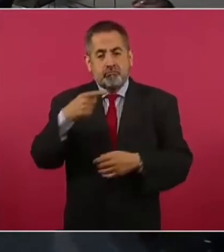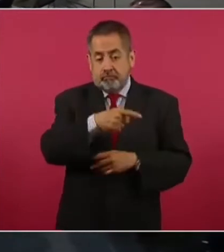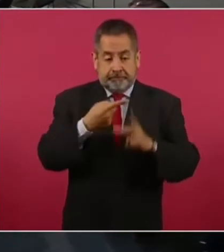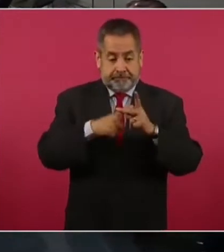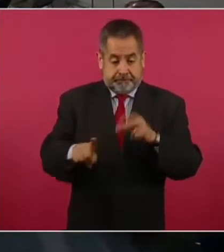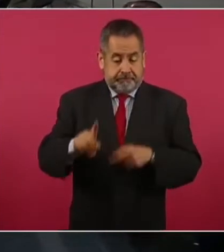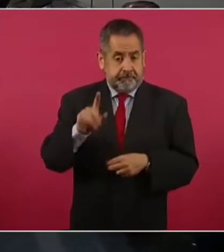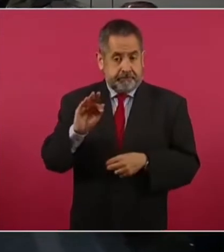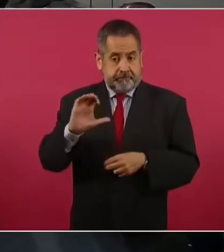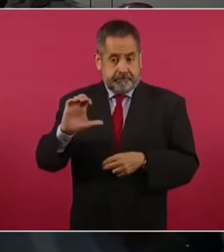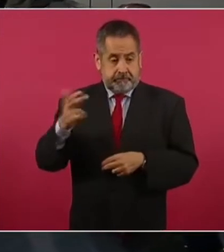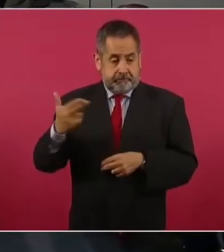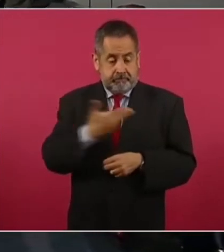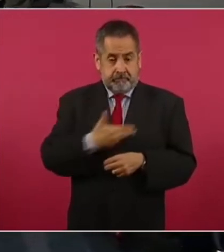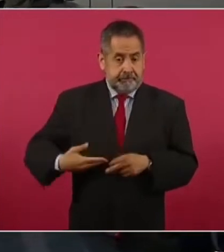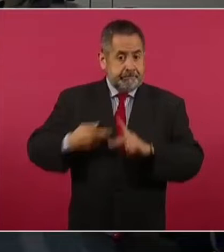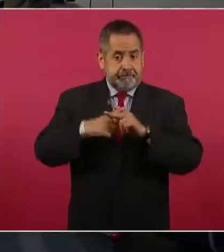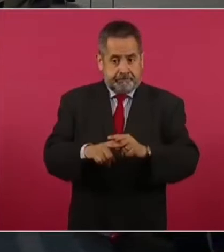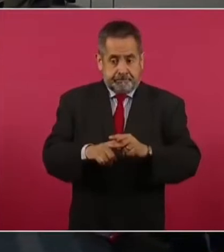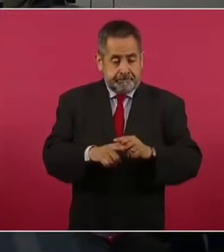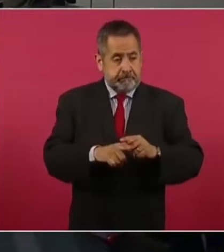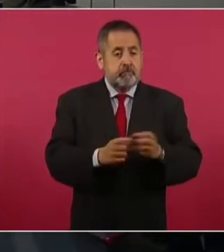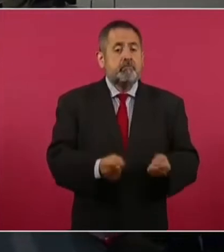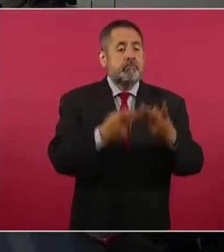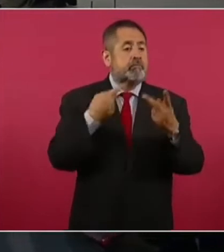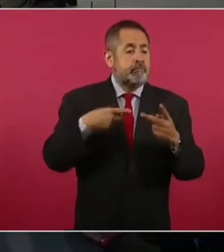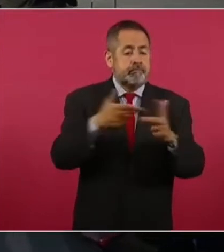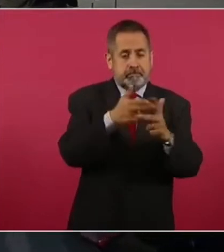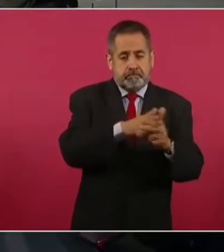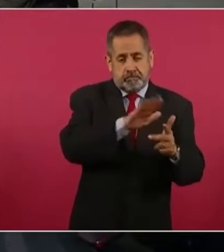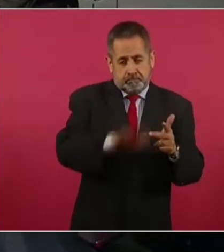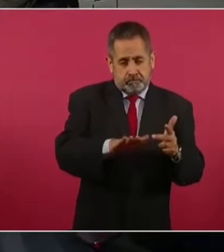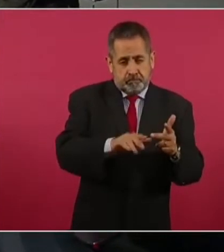entra? ¿Y cuántos deja?